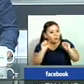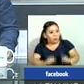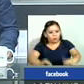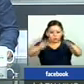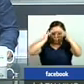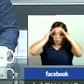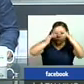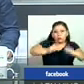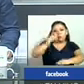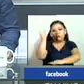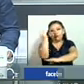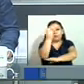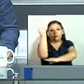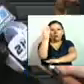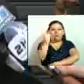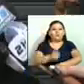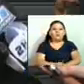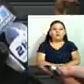coronavirus